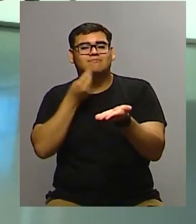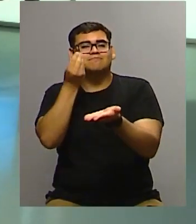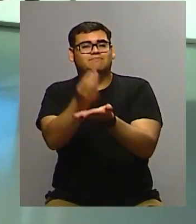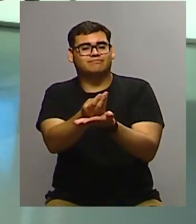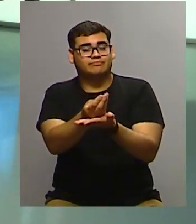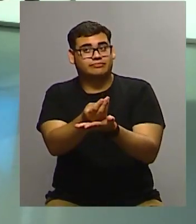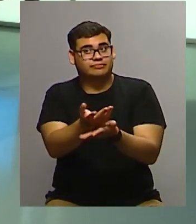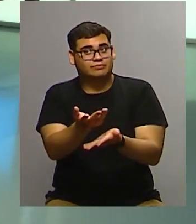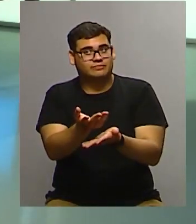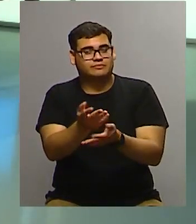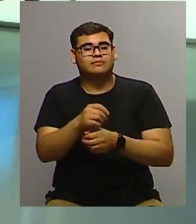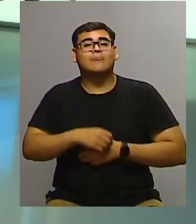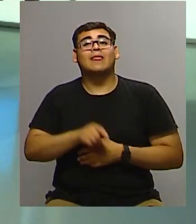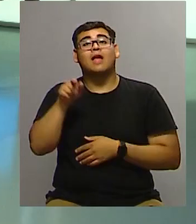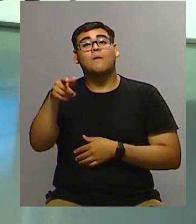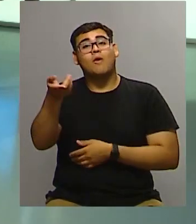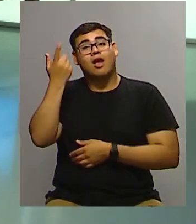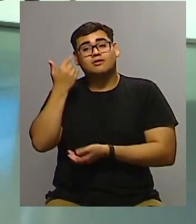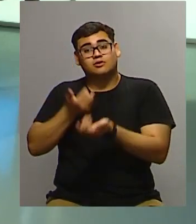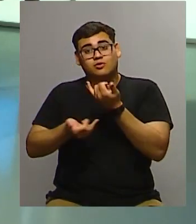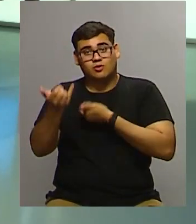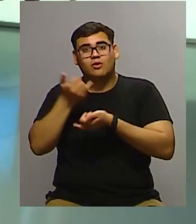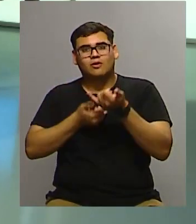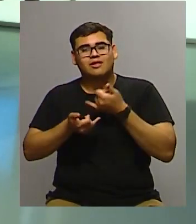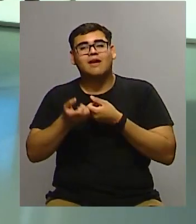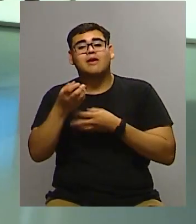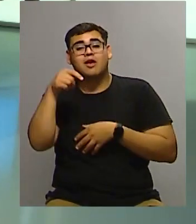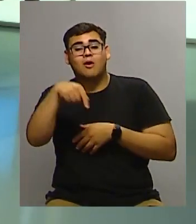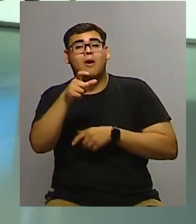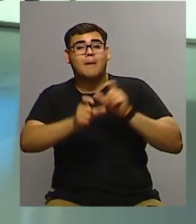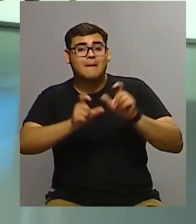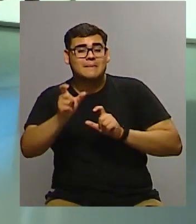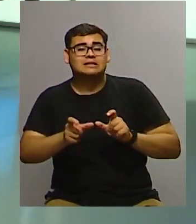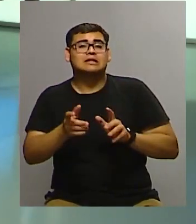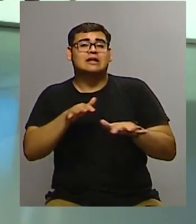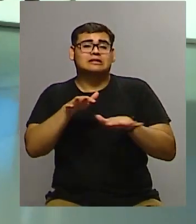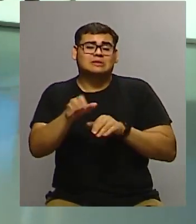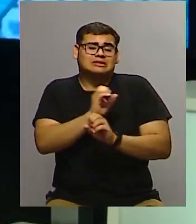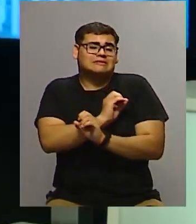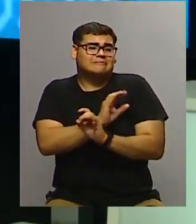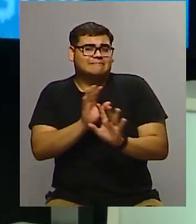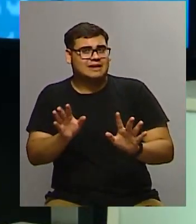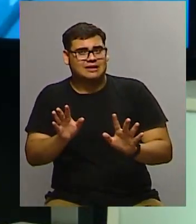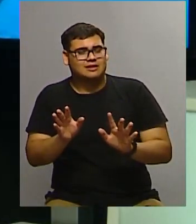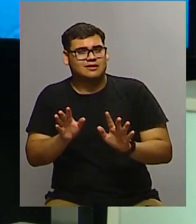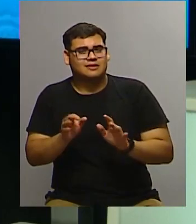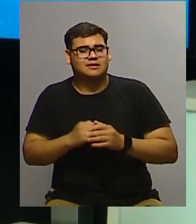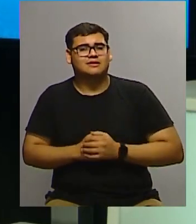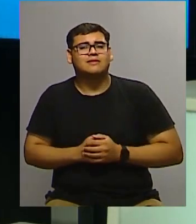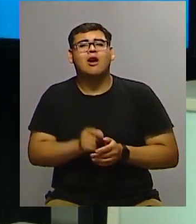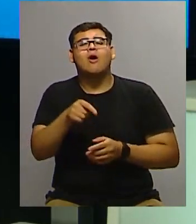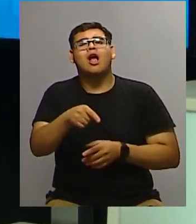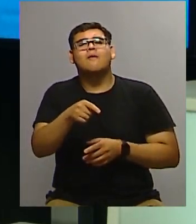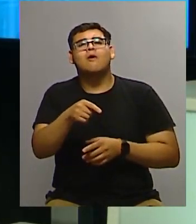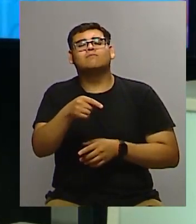en cuenta la realidad que vos, de hecho, has hablado de esa realidad que la gente la está pasando bastante mal, ¿cuál es tu percepción